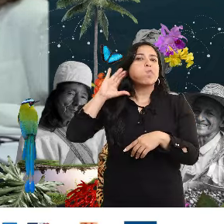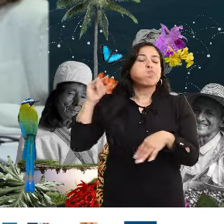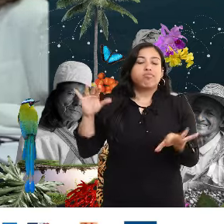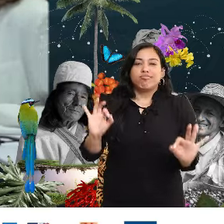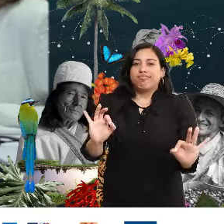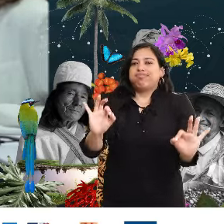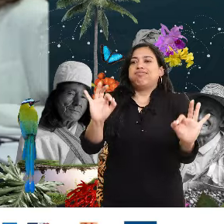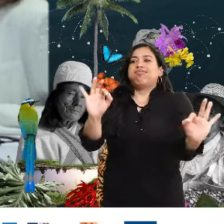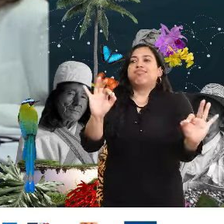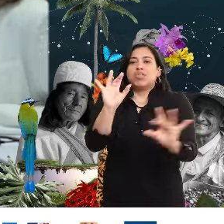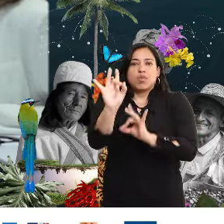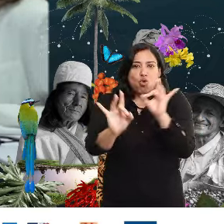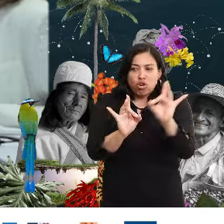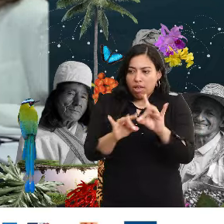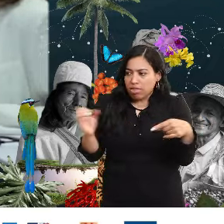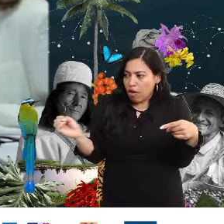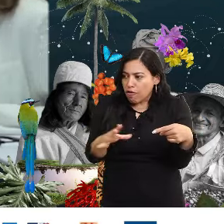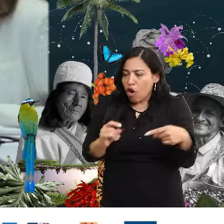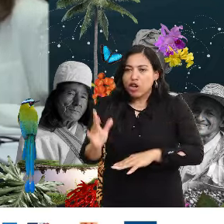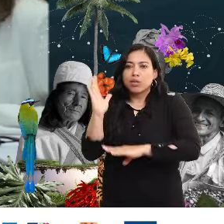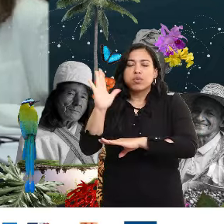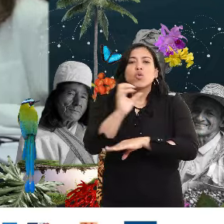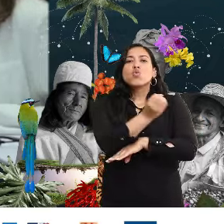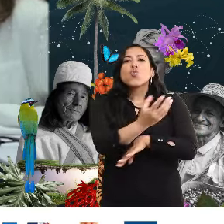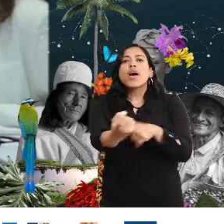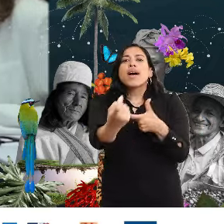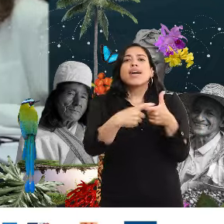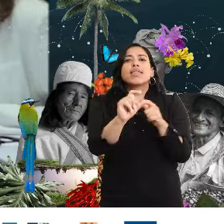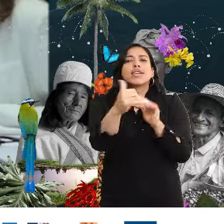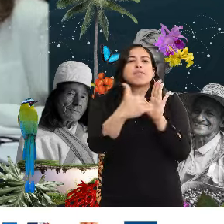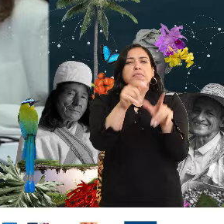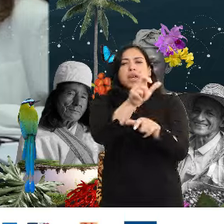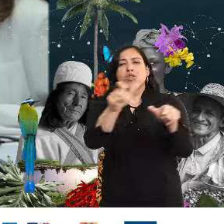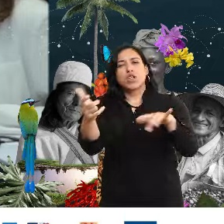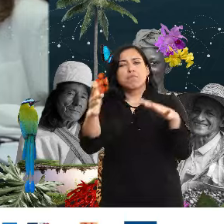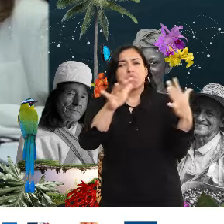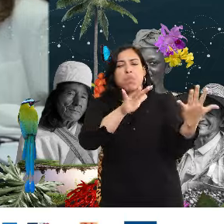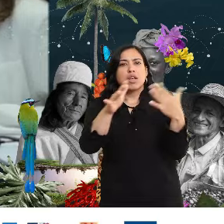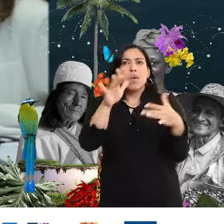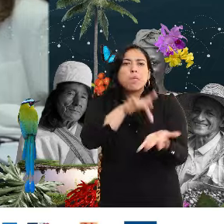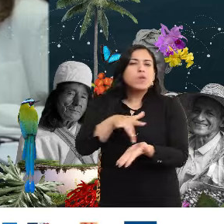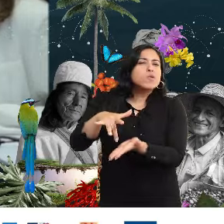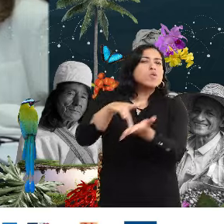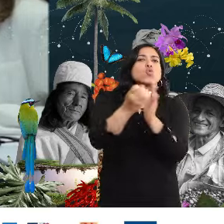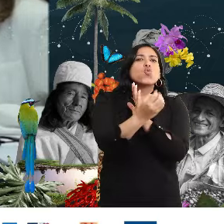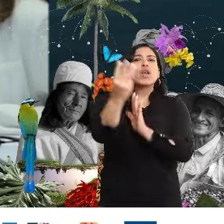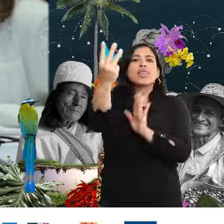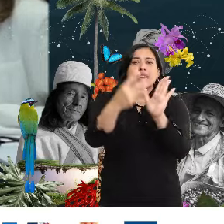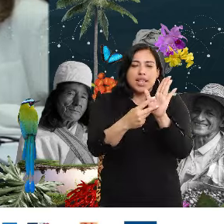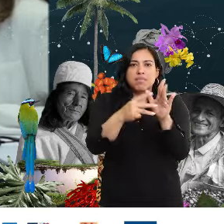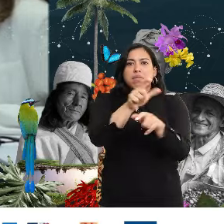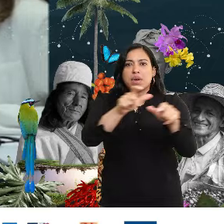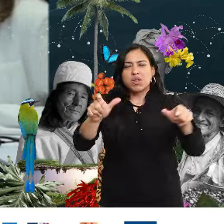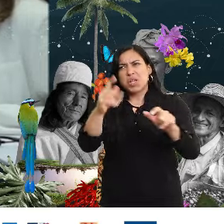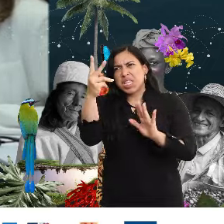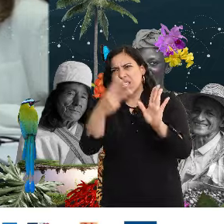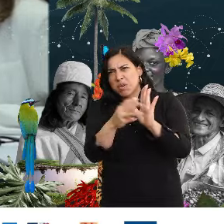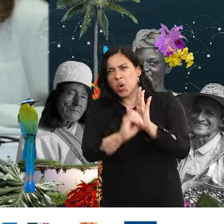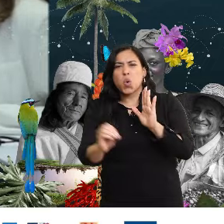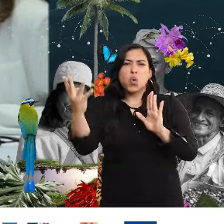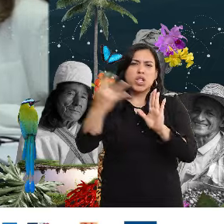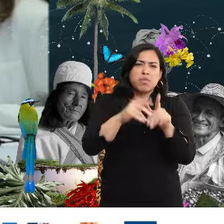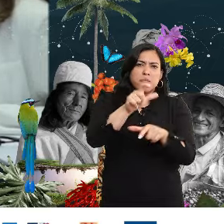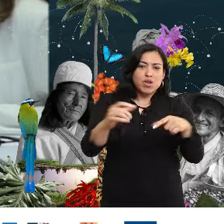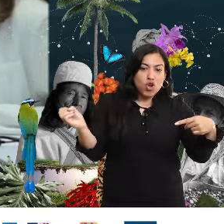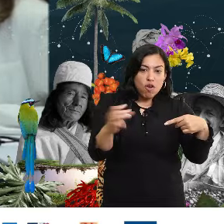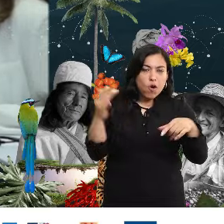éxito. Se inscribieron 10.000 personas, aproximadamente han participado 3.000 a 4.000 personas por foro,